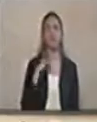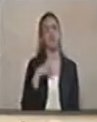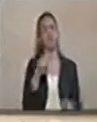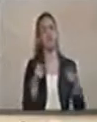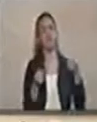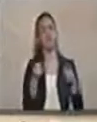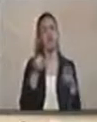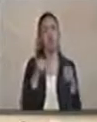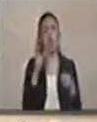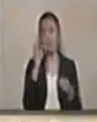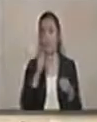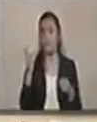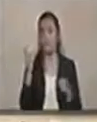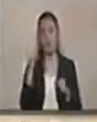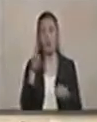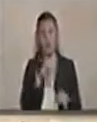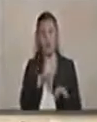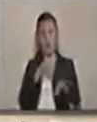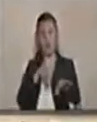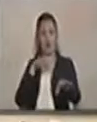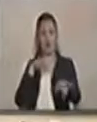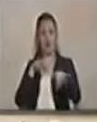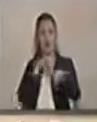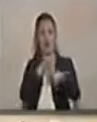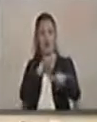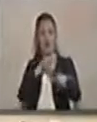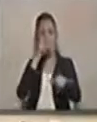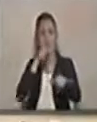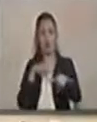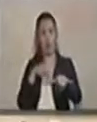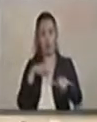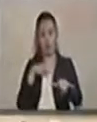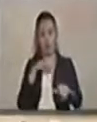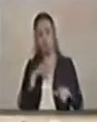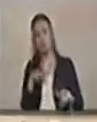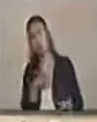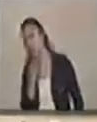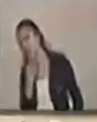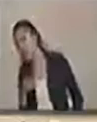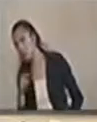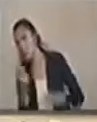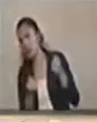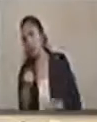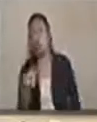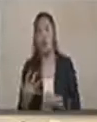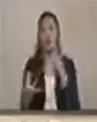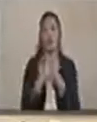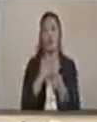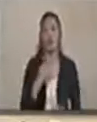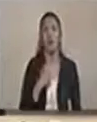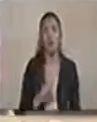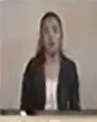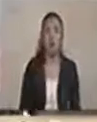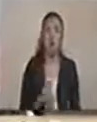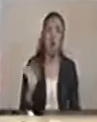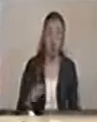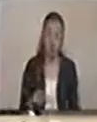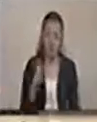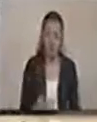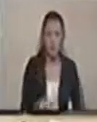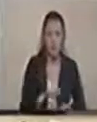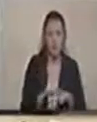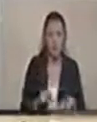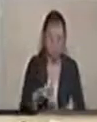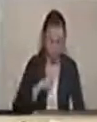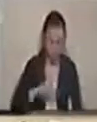sí nos afecta que ese piloto vaya bajo los efectos de la droga. Mientras está operando a un paciente, a ese paciente sí